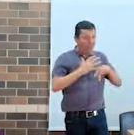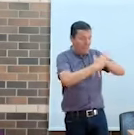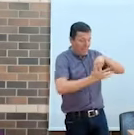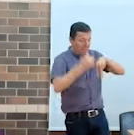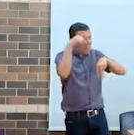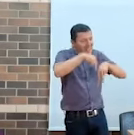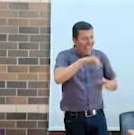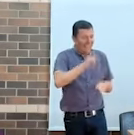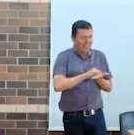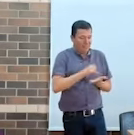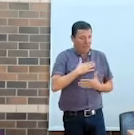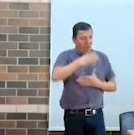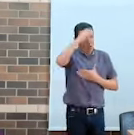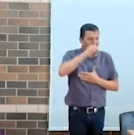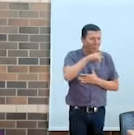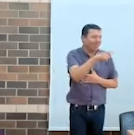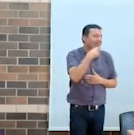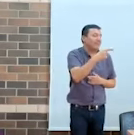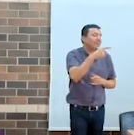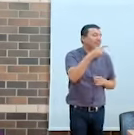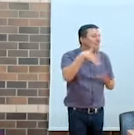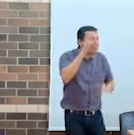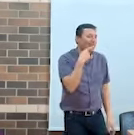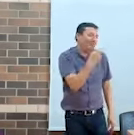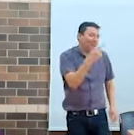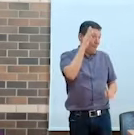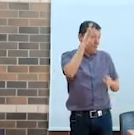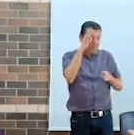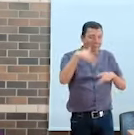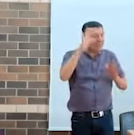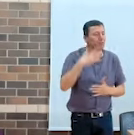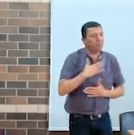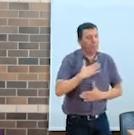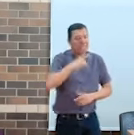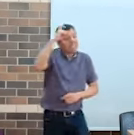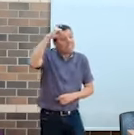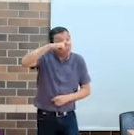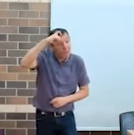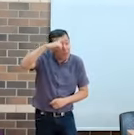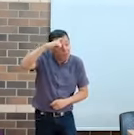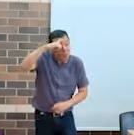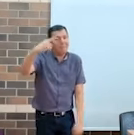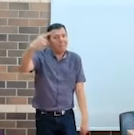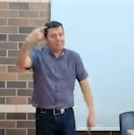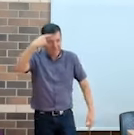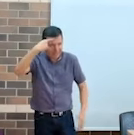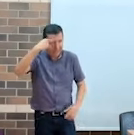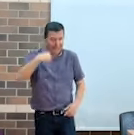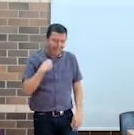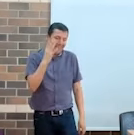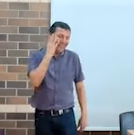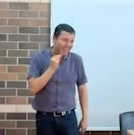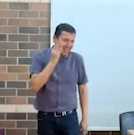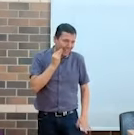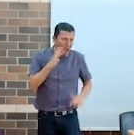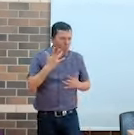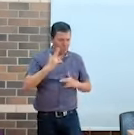oyente también tiene que estar en ambas partes. Por eso es importante entender la episteme sobre